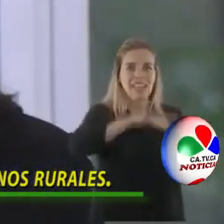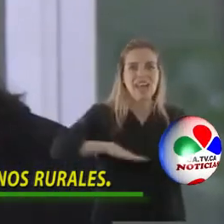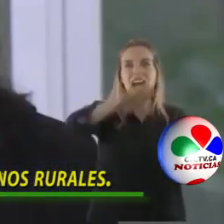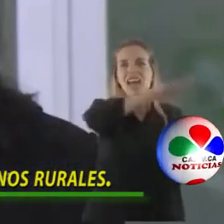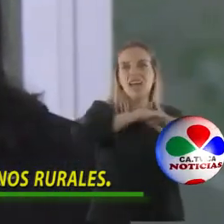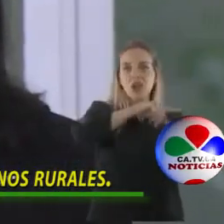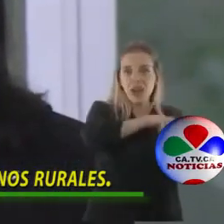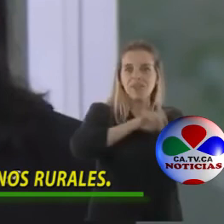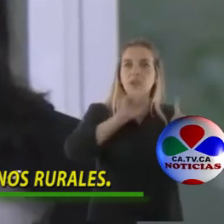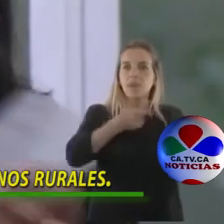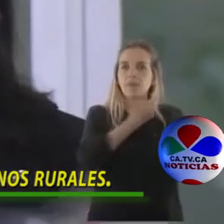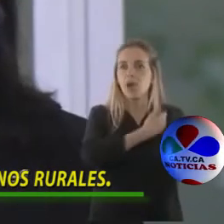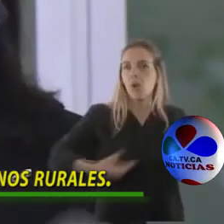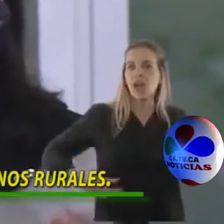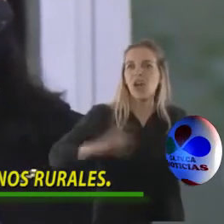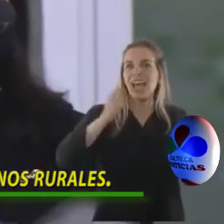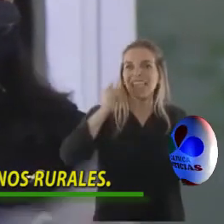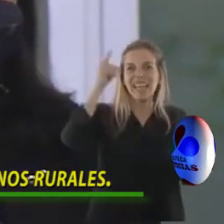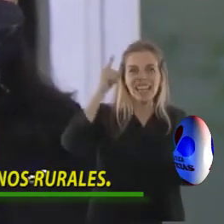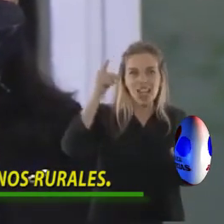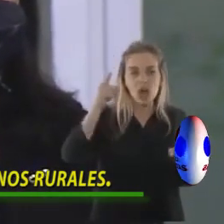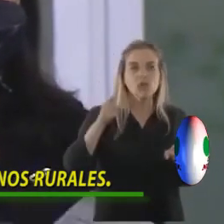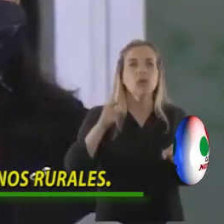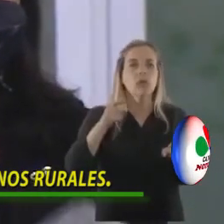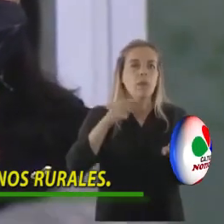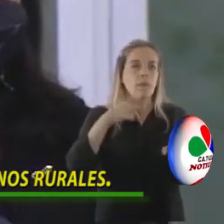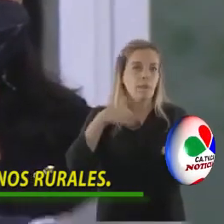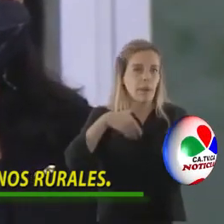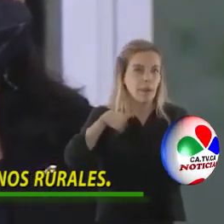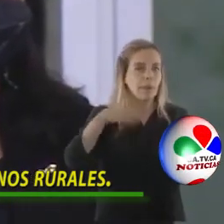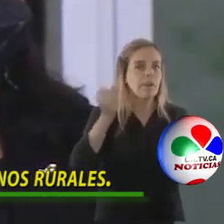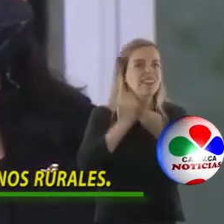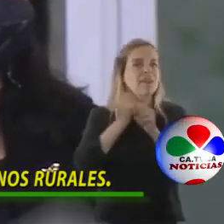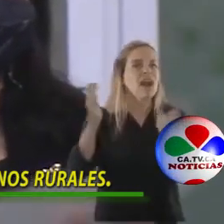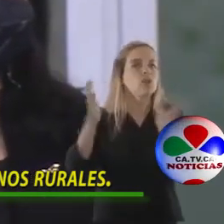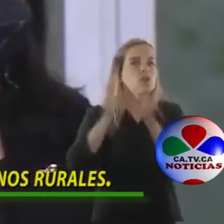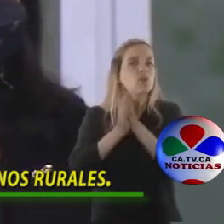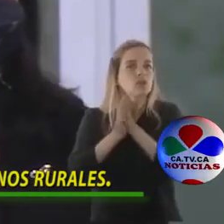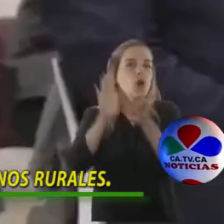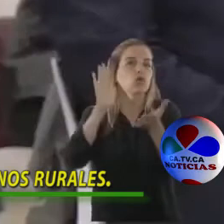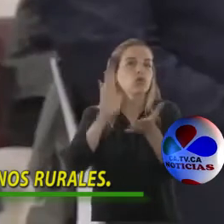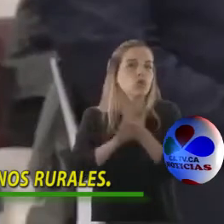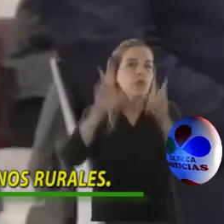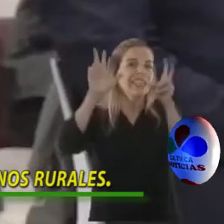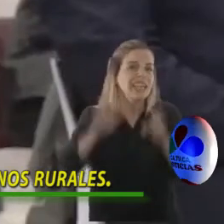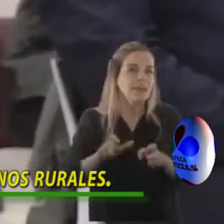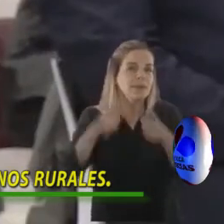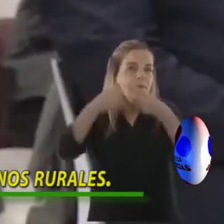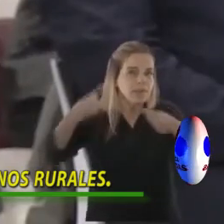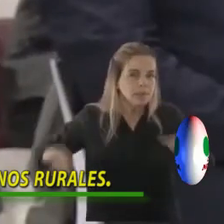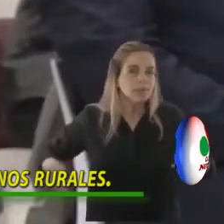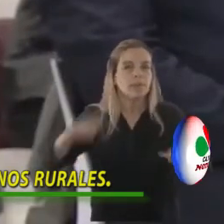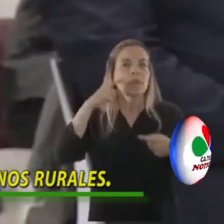global marco entre la Corporación Andina de Fomento y el Gobierno argentino, que también incluye, como decía anteriormente, a la provincia de Entre Ríos con esta